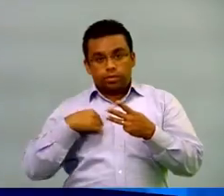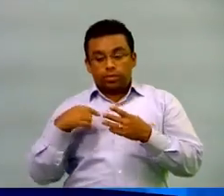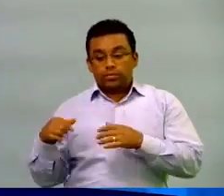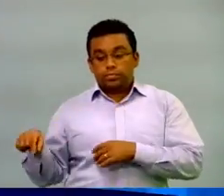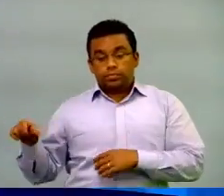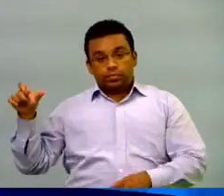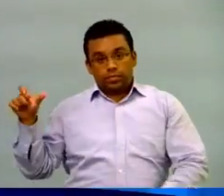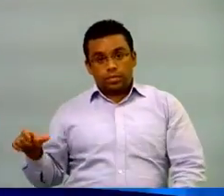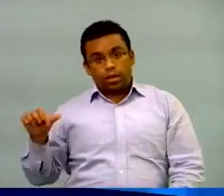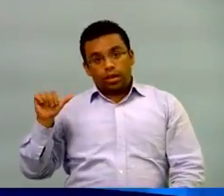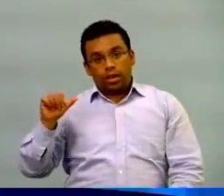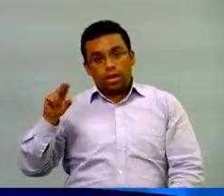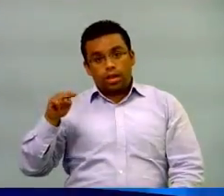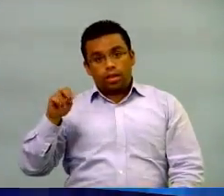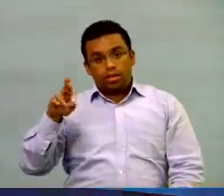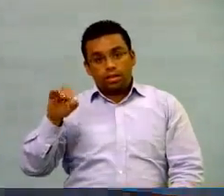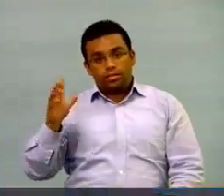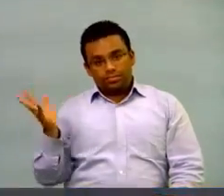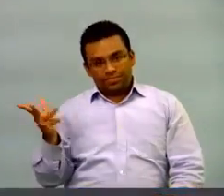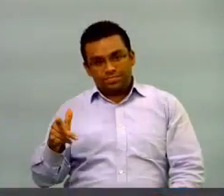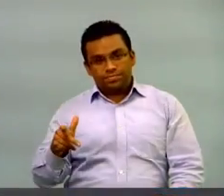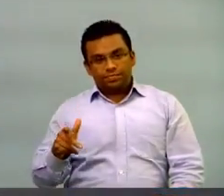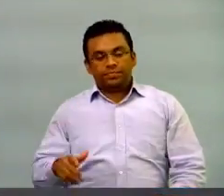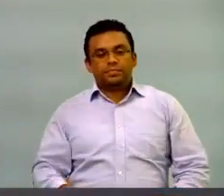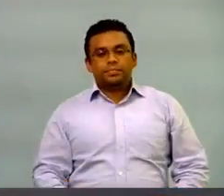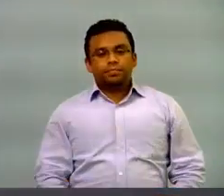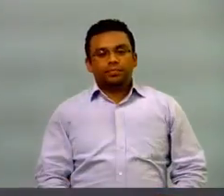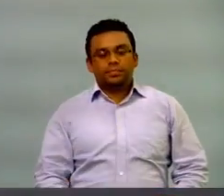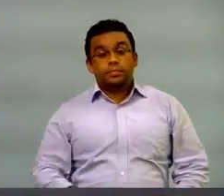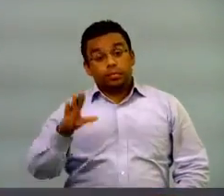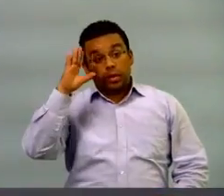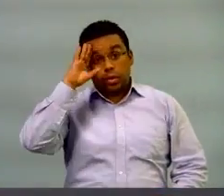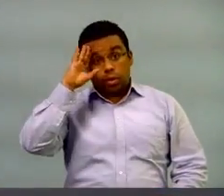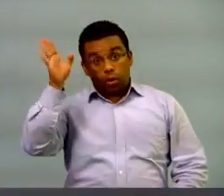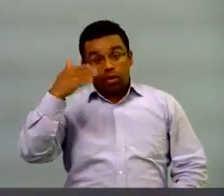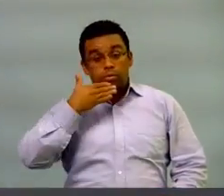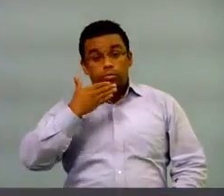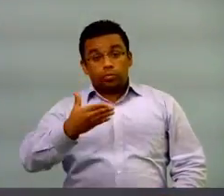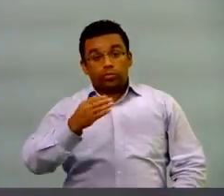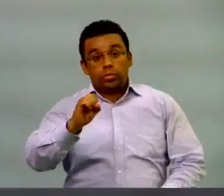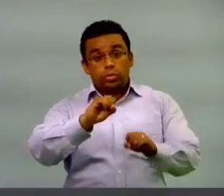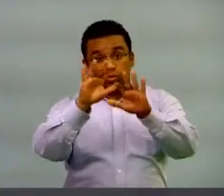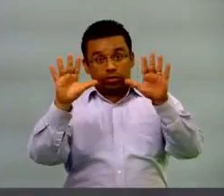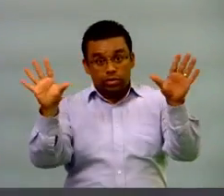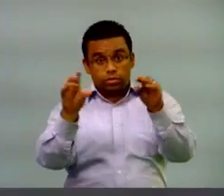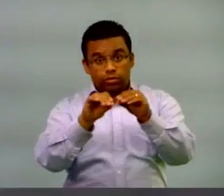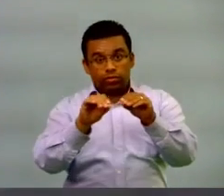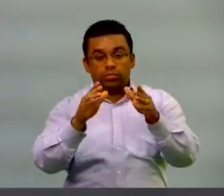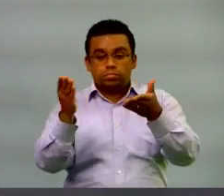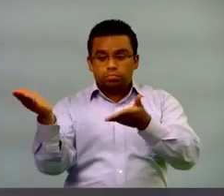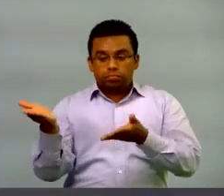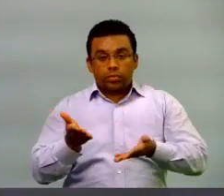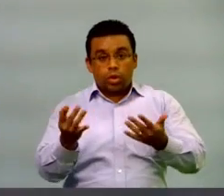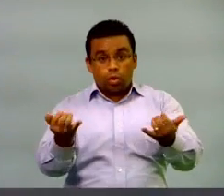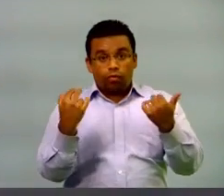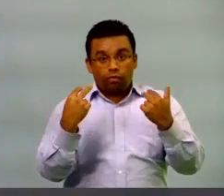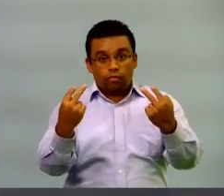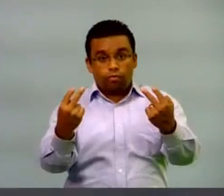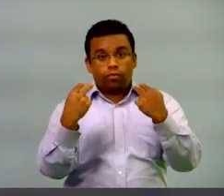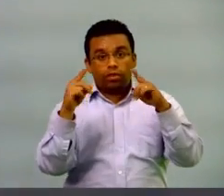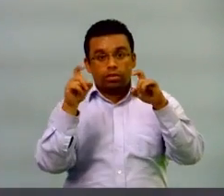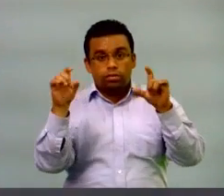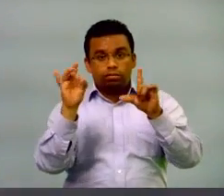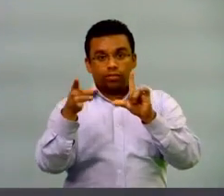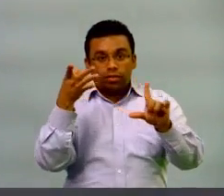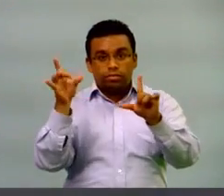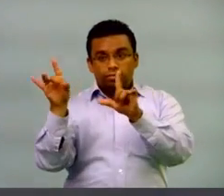invitados. Andrés, bienvenido y adelante. Hola Víctor, muchas gracias y muy buenos días para todos los que nos siguen a través de los medios